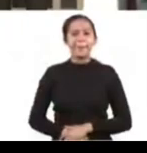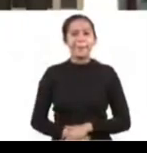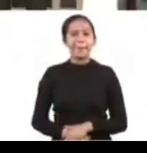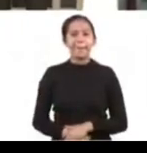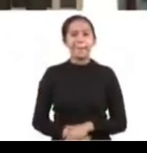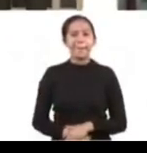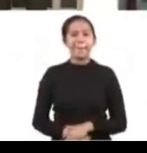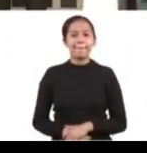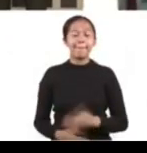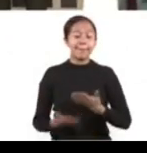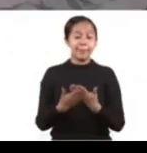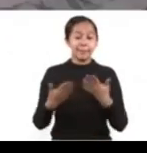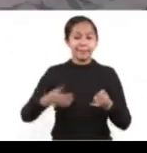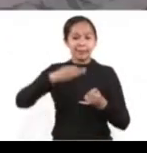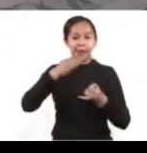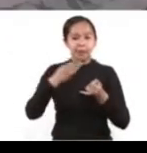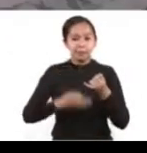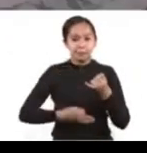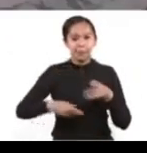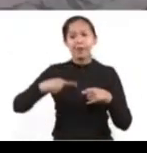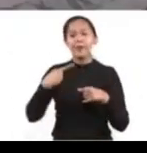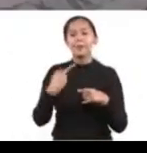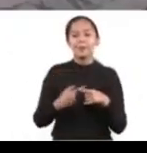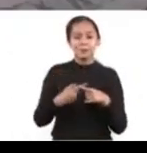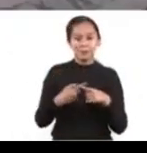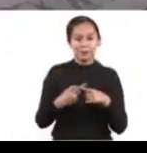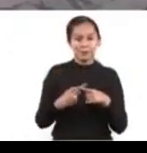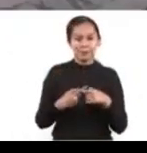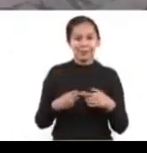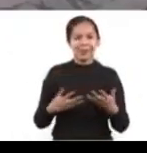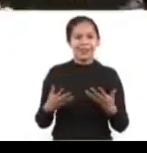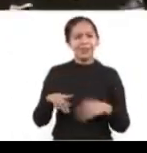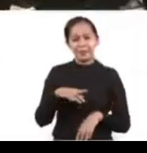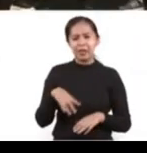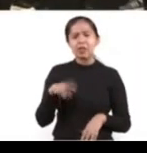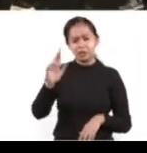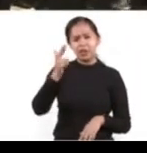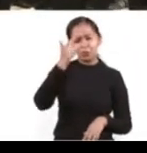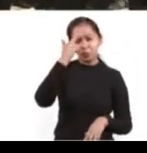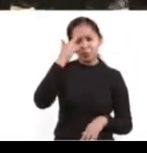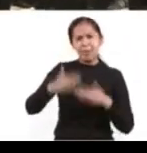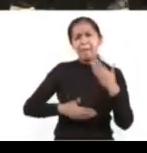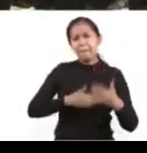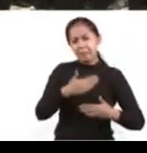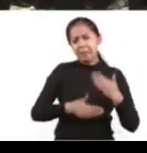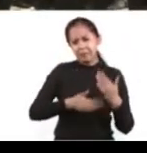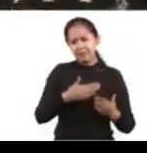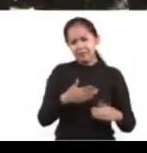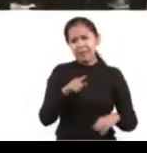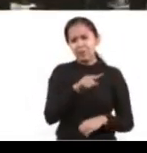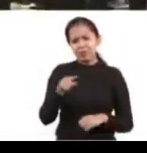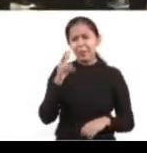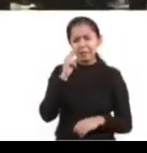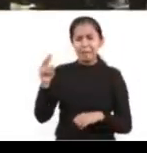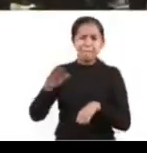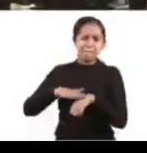David, el Rey Picasso. Y cerramos con broche de oro en esta presentación. Les recordamos que más adelante vamos a ustedes a más campeones